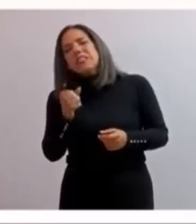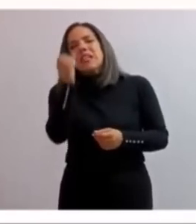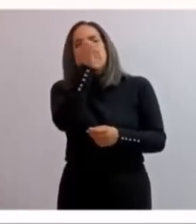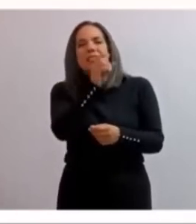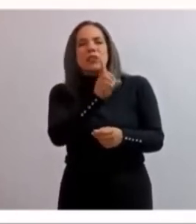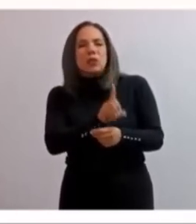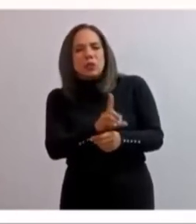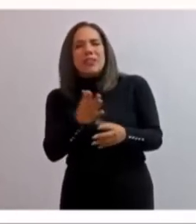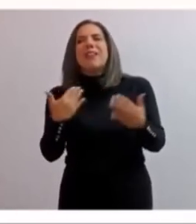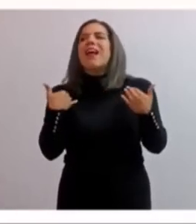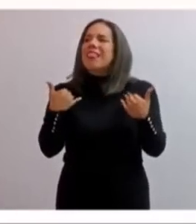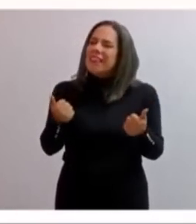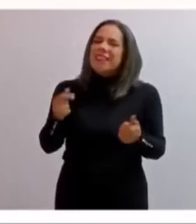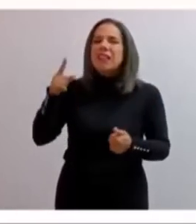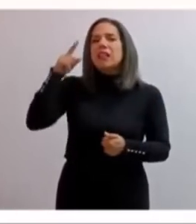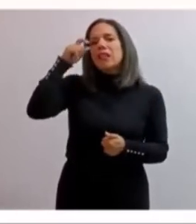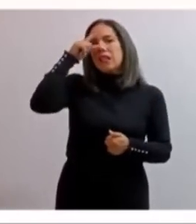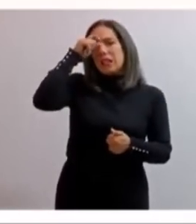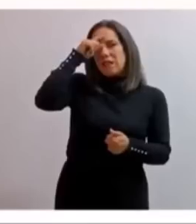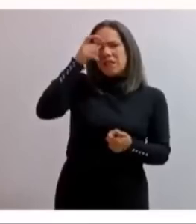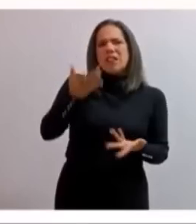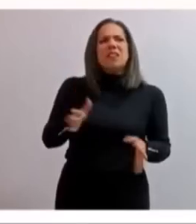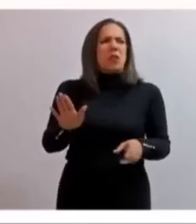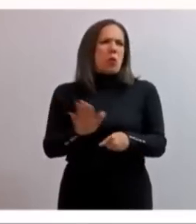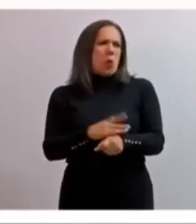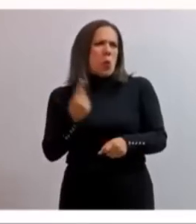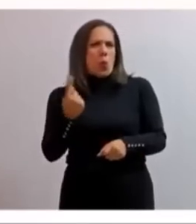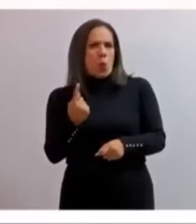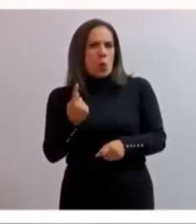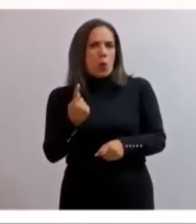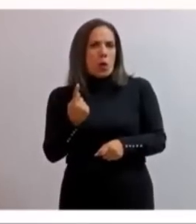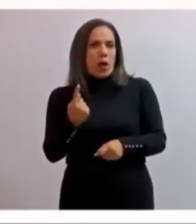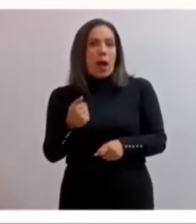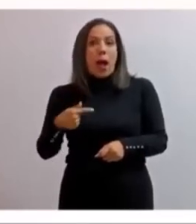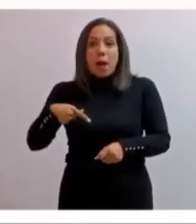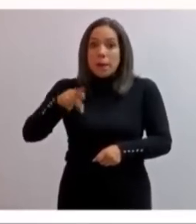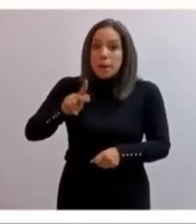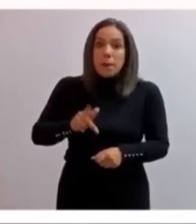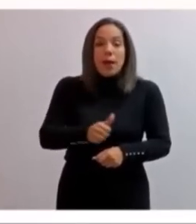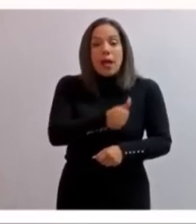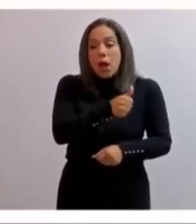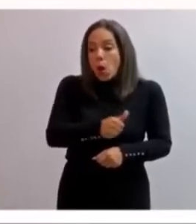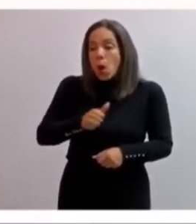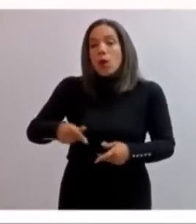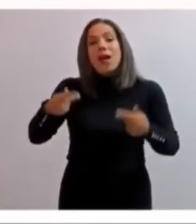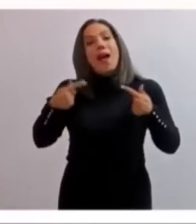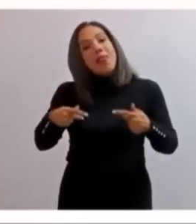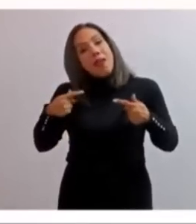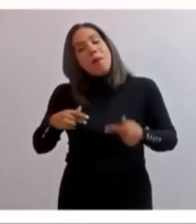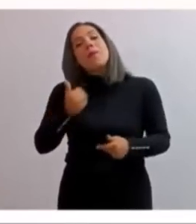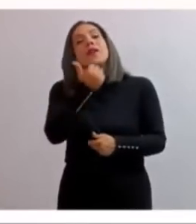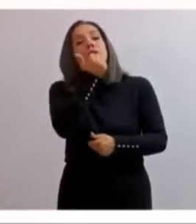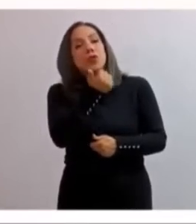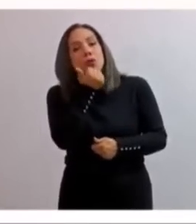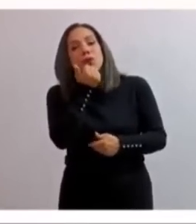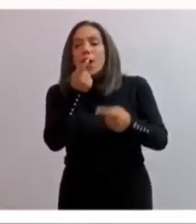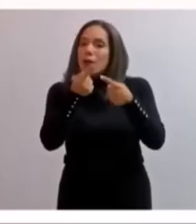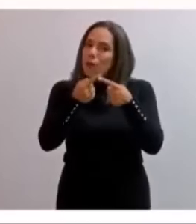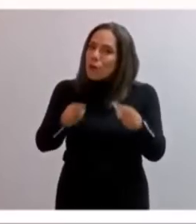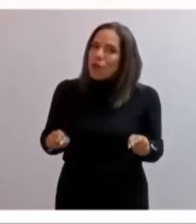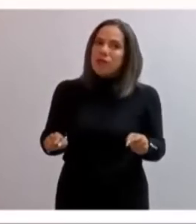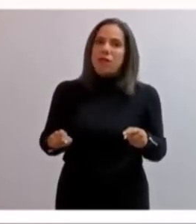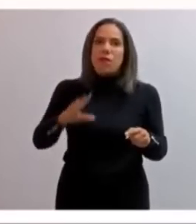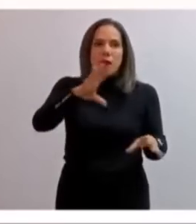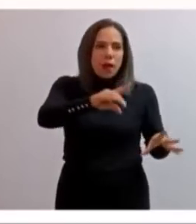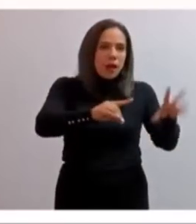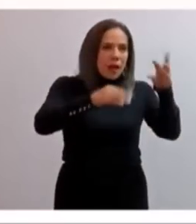que en cada grupo social los aprendizajes se van desarrollando en forma paulatina, en forma gradual y yo diría